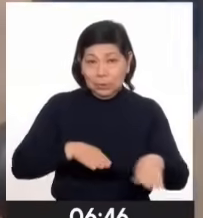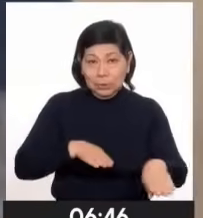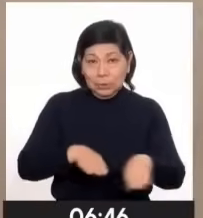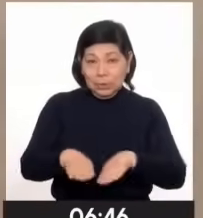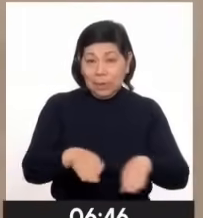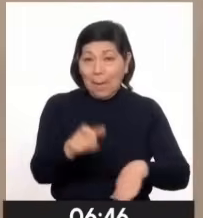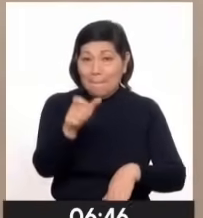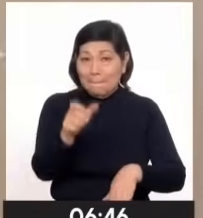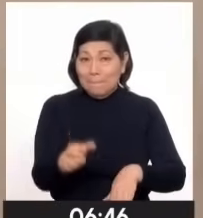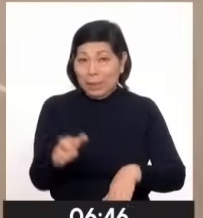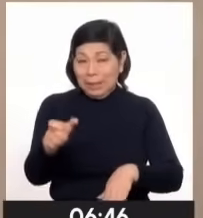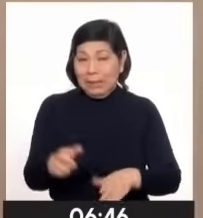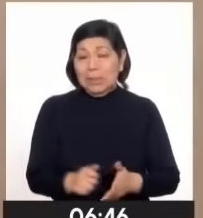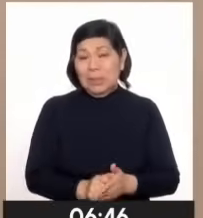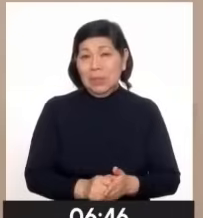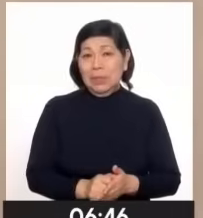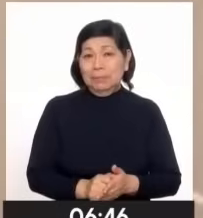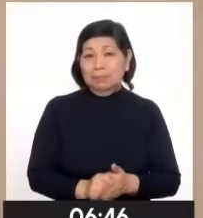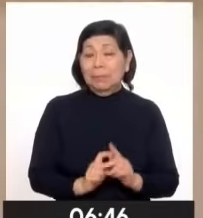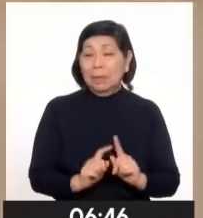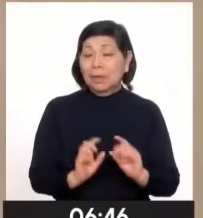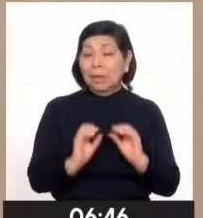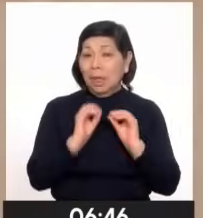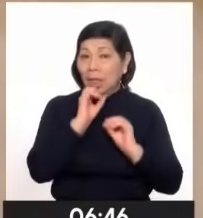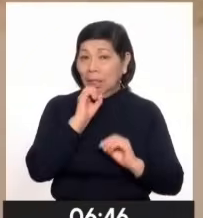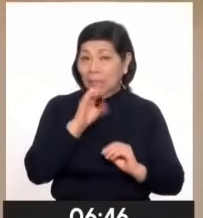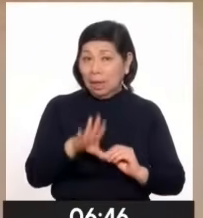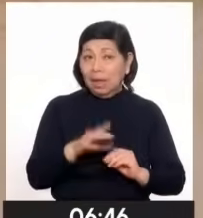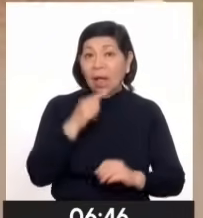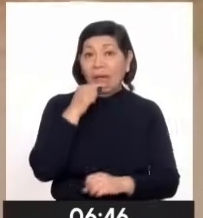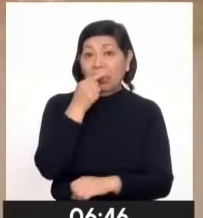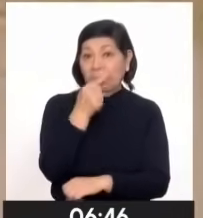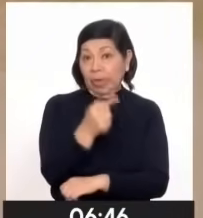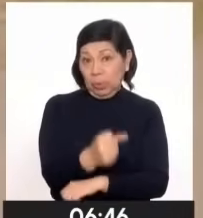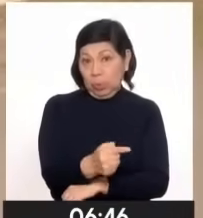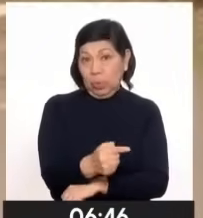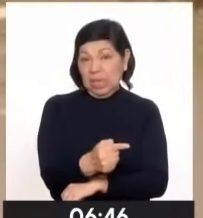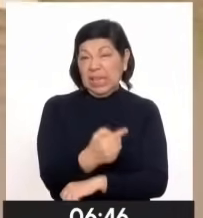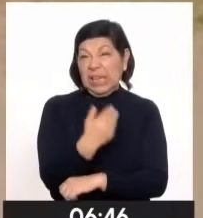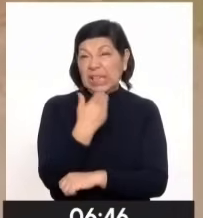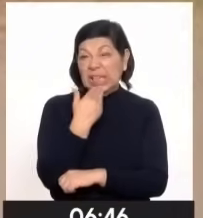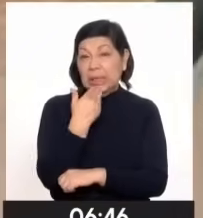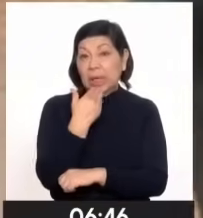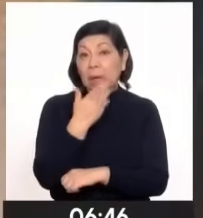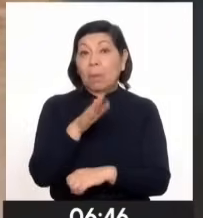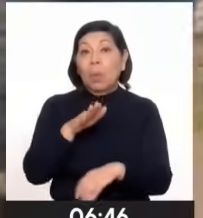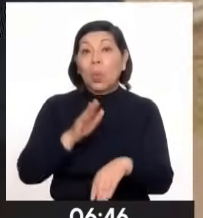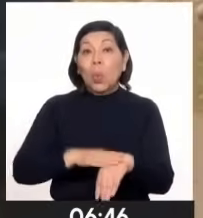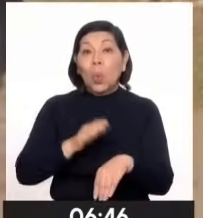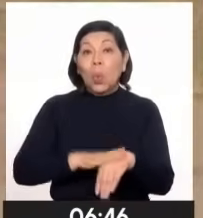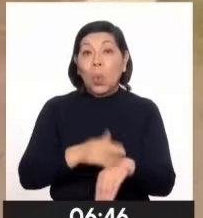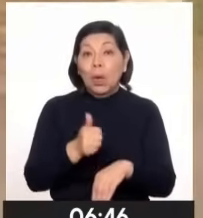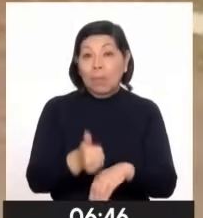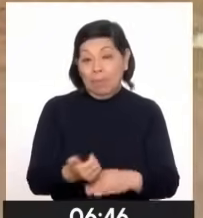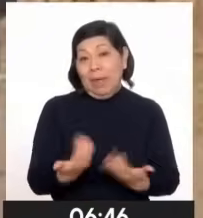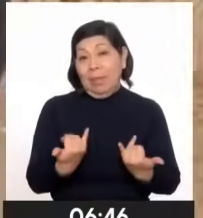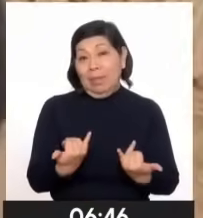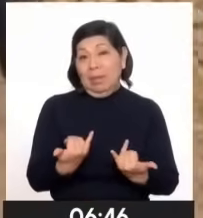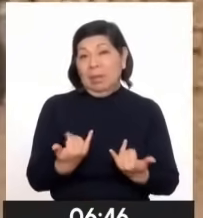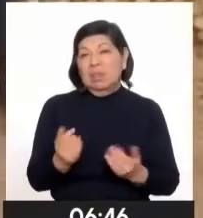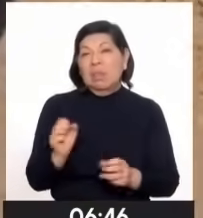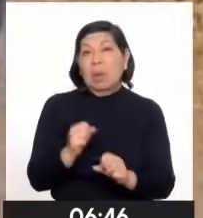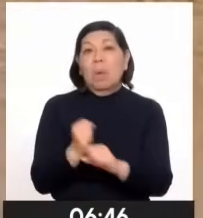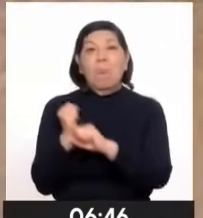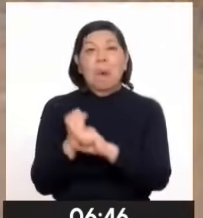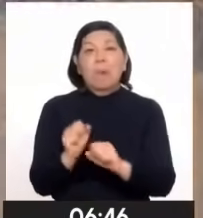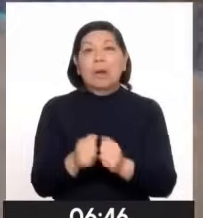de personas carga y mercancías anunció que denunciará penalmente a quienes resulten responsables de este